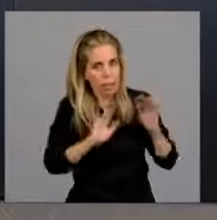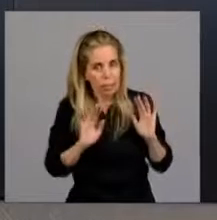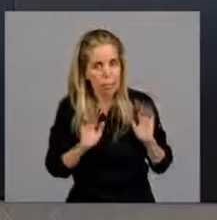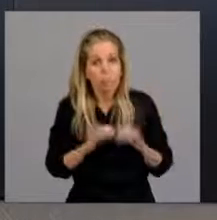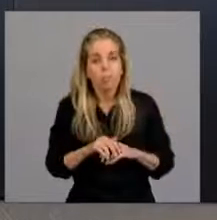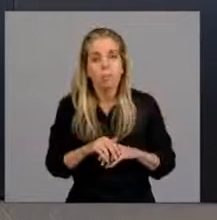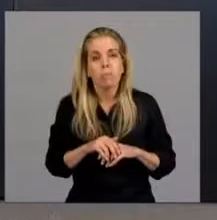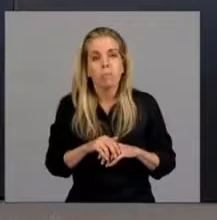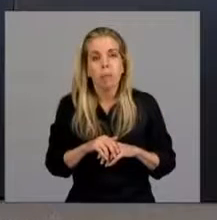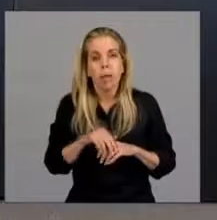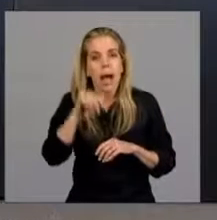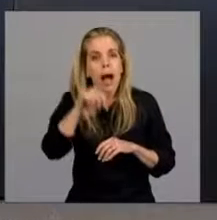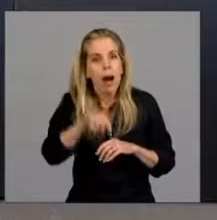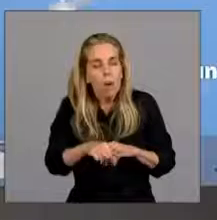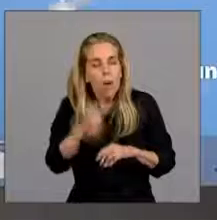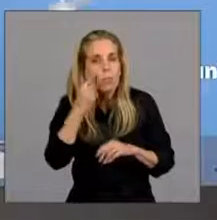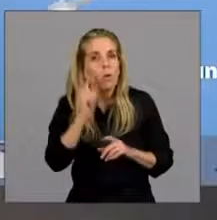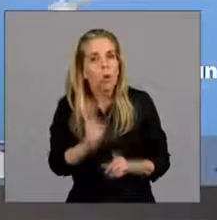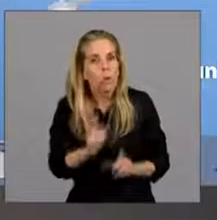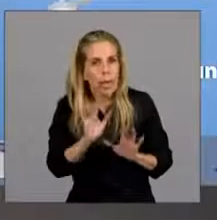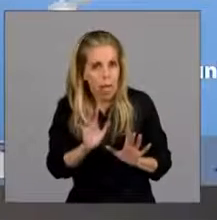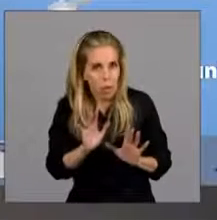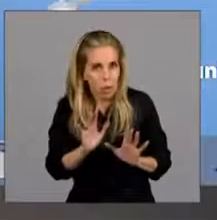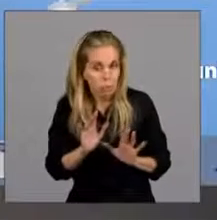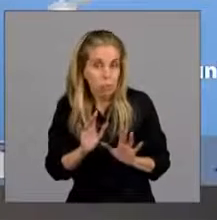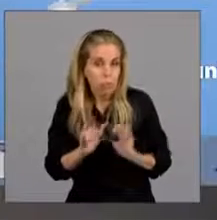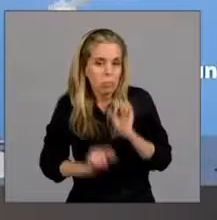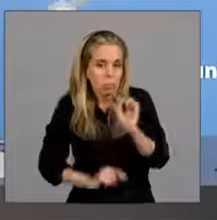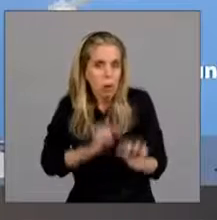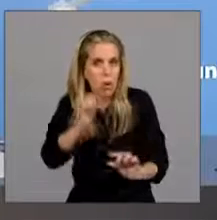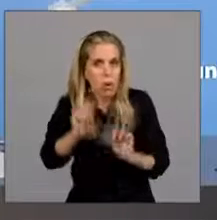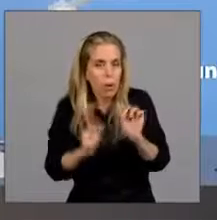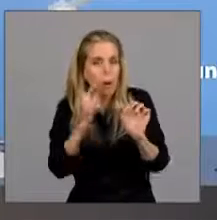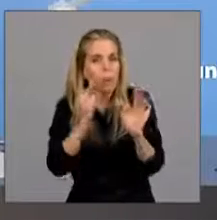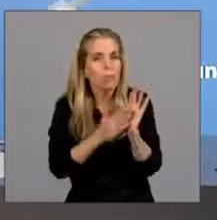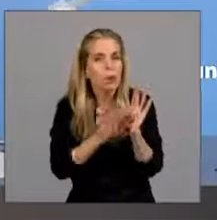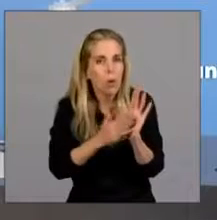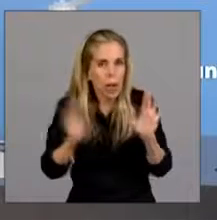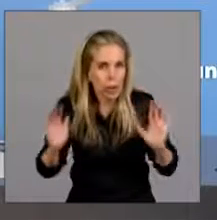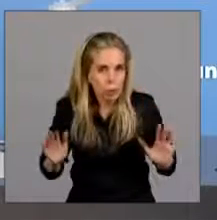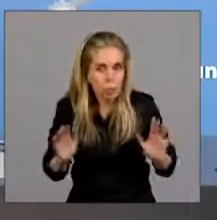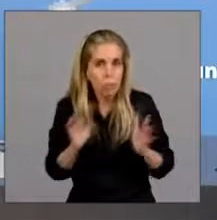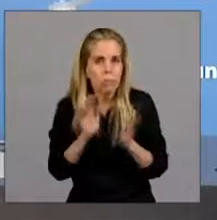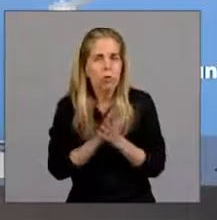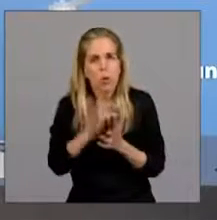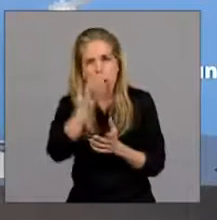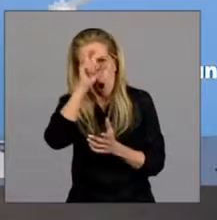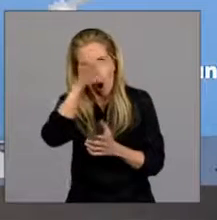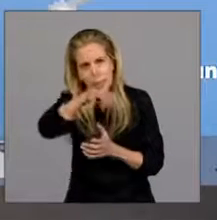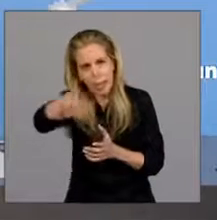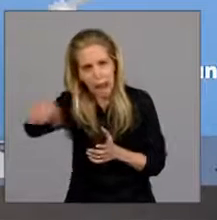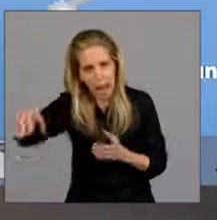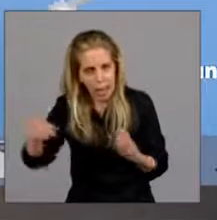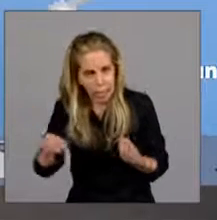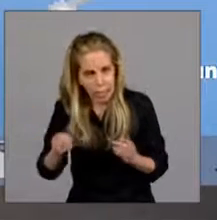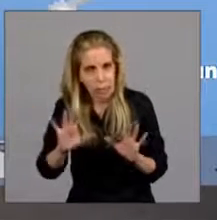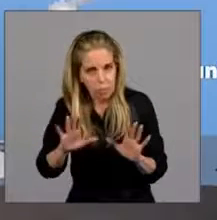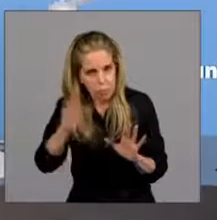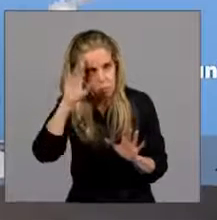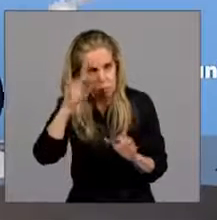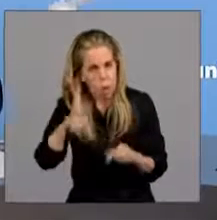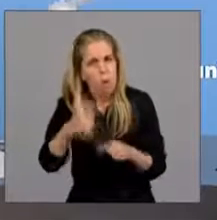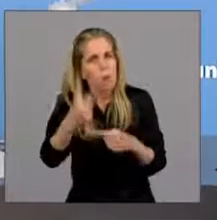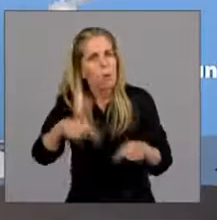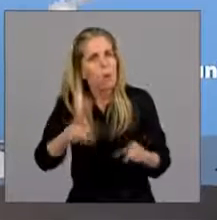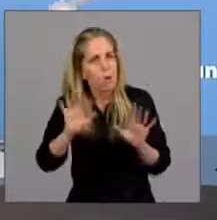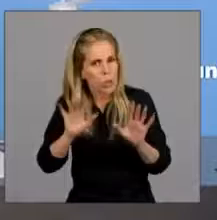nosotros tenemos que movernos con cuidado. Respecto del sistema sanitario, déjenme hacer una observación.